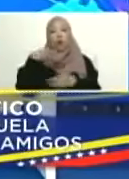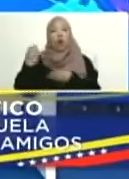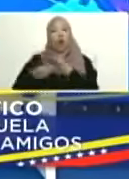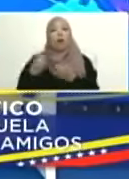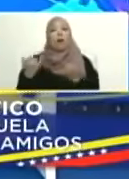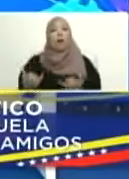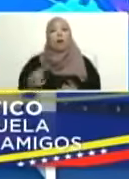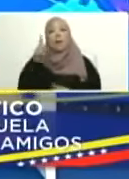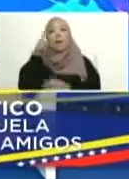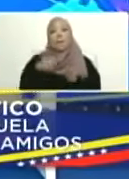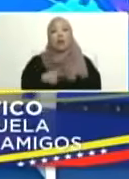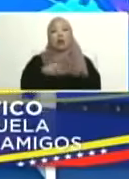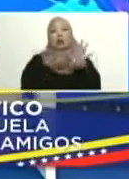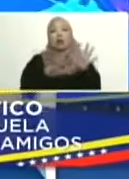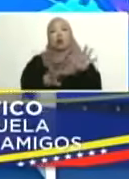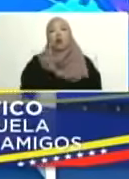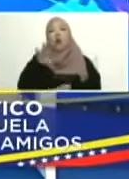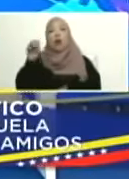periodo